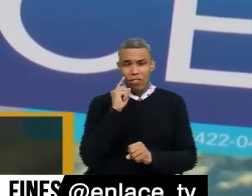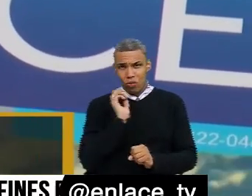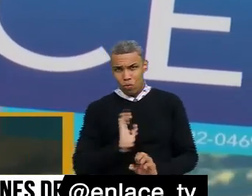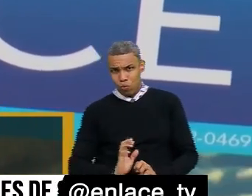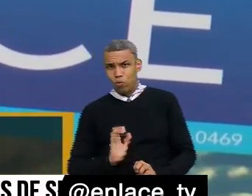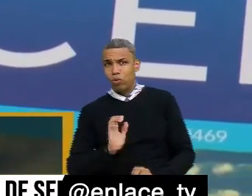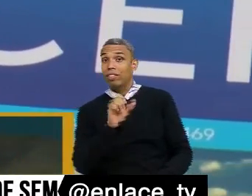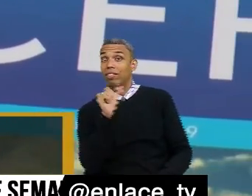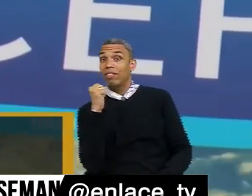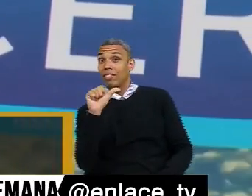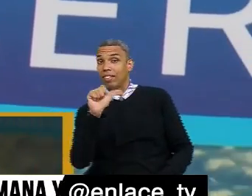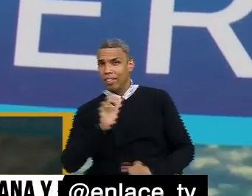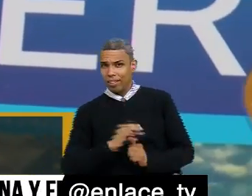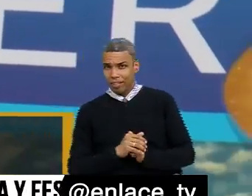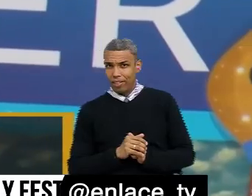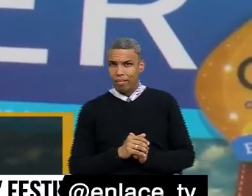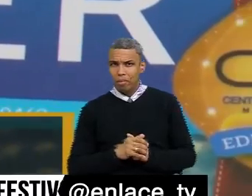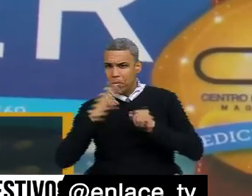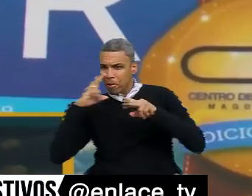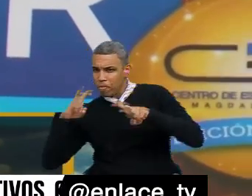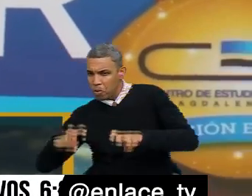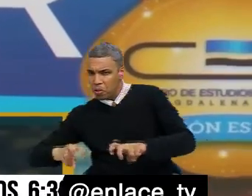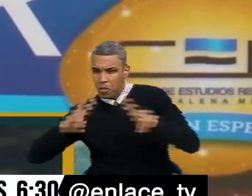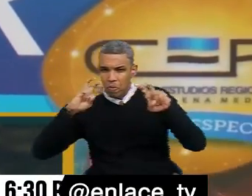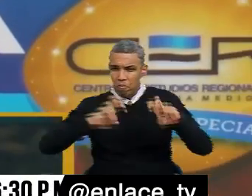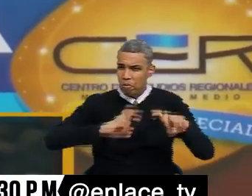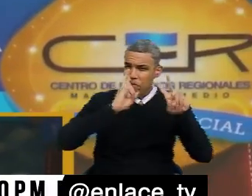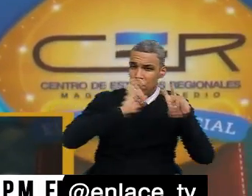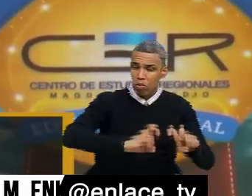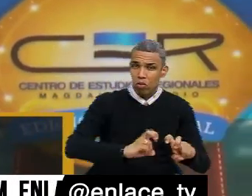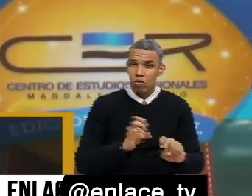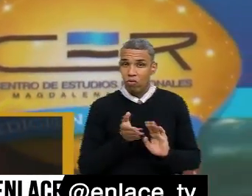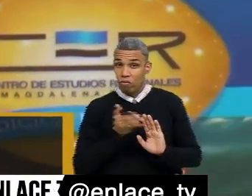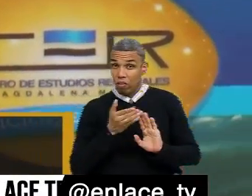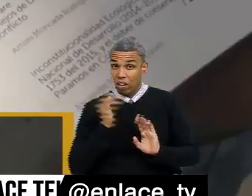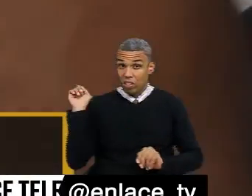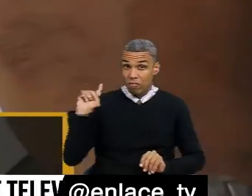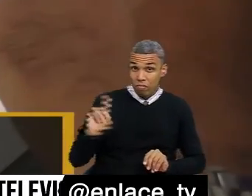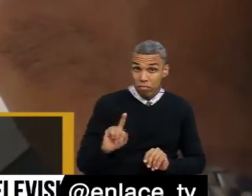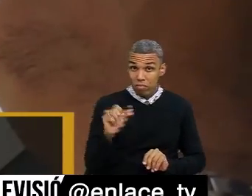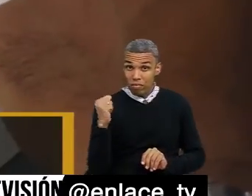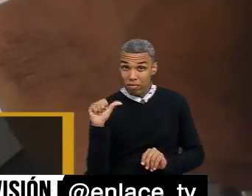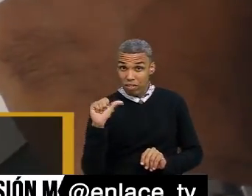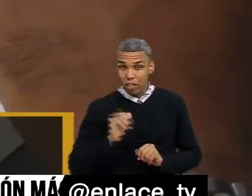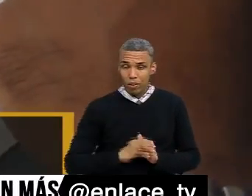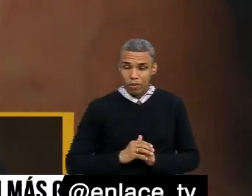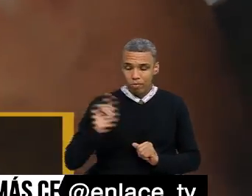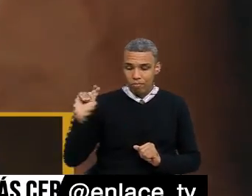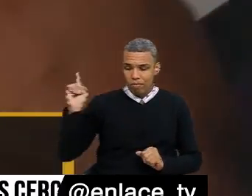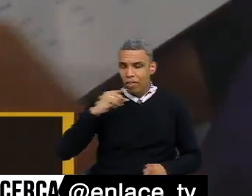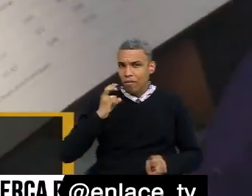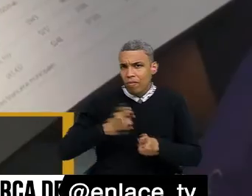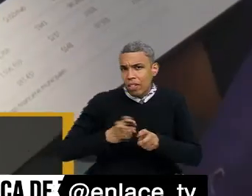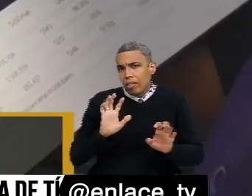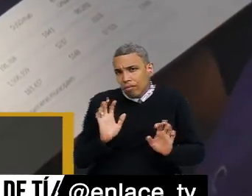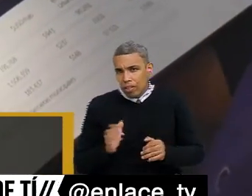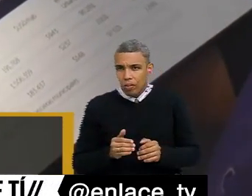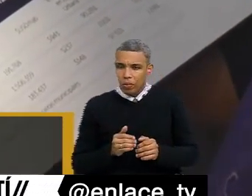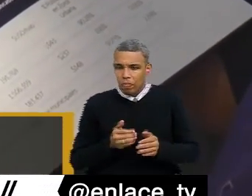las entidades que se dedican a estos procesos como tal. Sin embargo, también tenemos que reconocer que en el territorio hemos contado con aliados muy